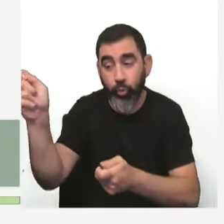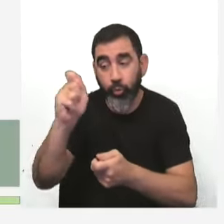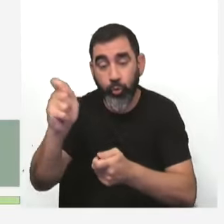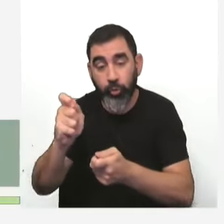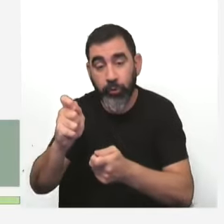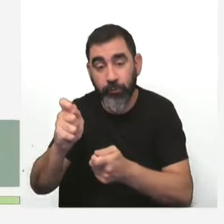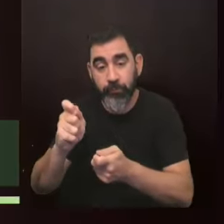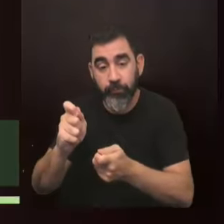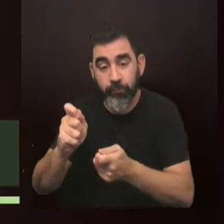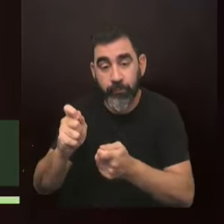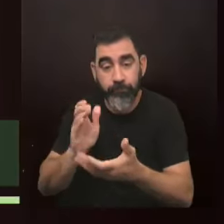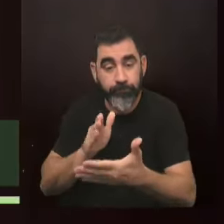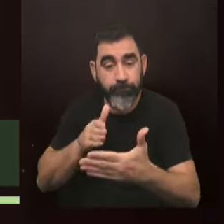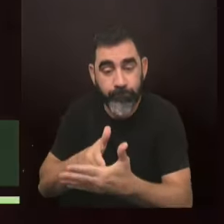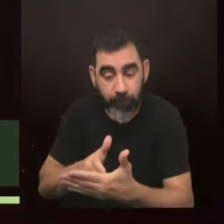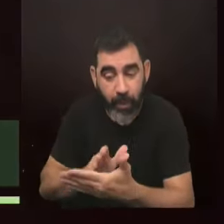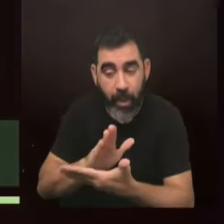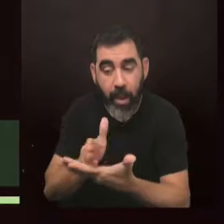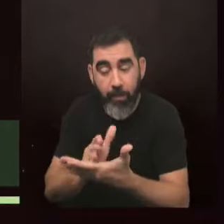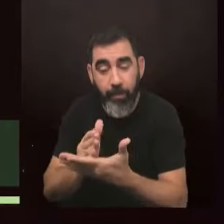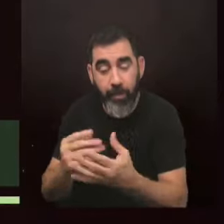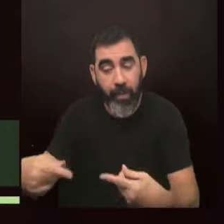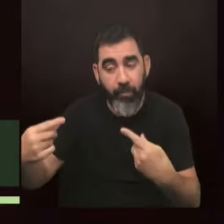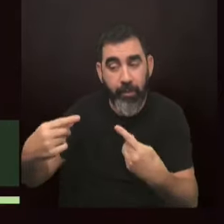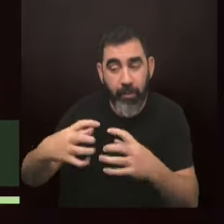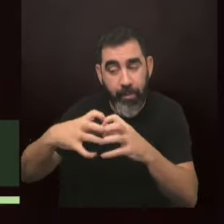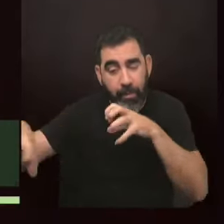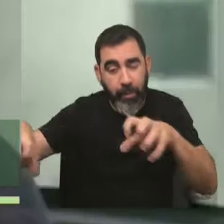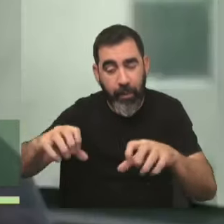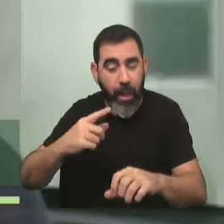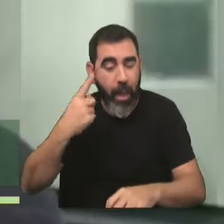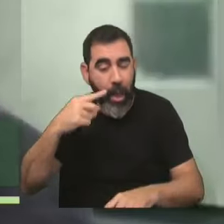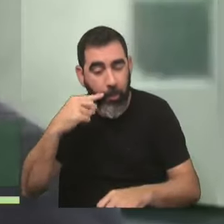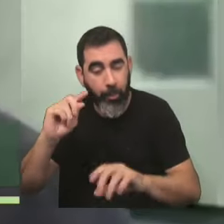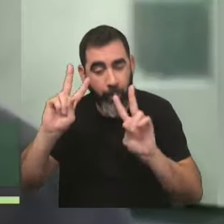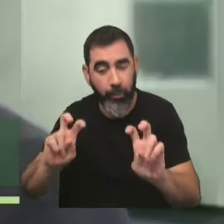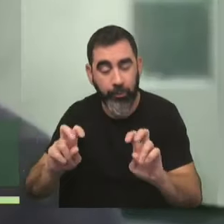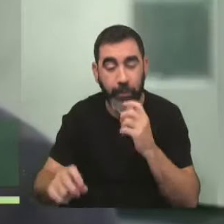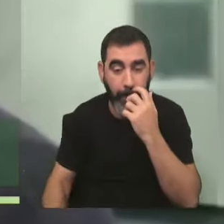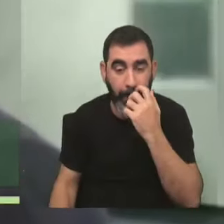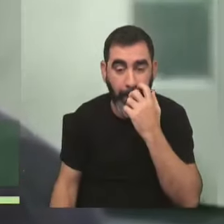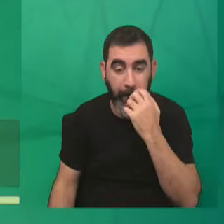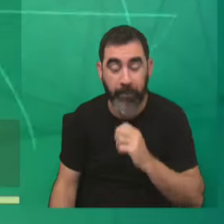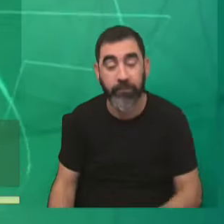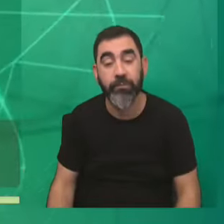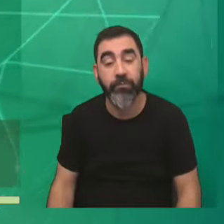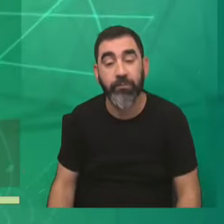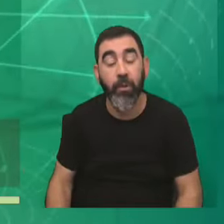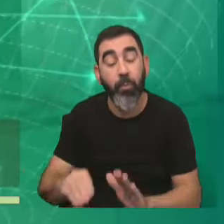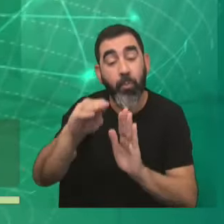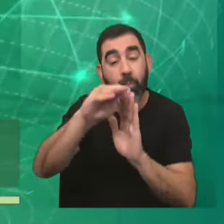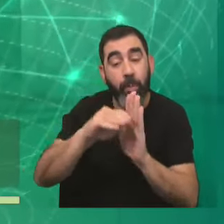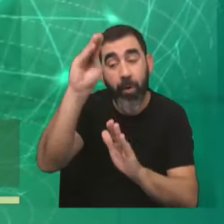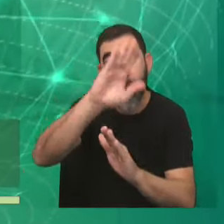están forzando los límites del debate y favorecen la radicalización mediante la organización de los algoritmos a través del programa